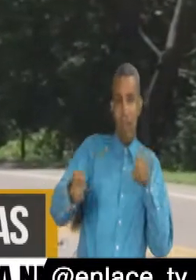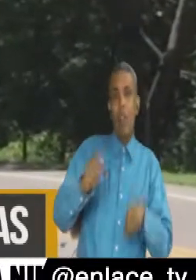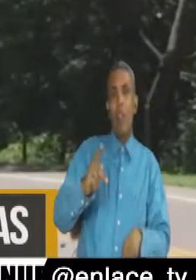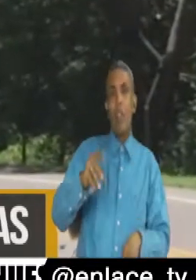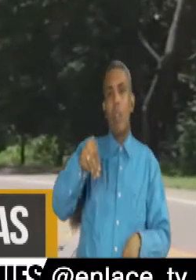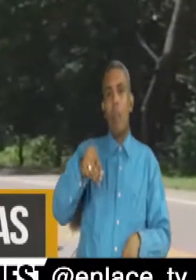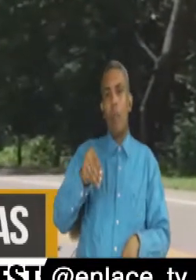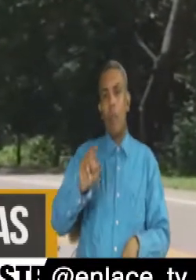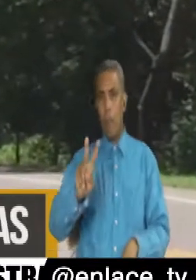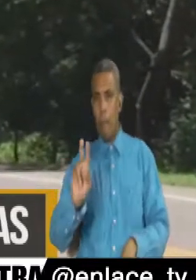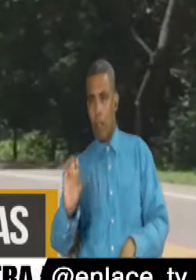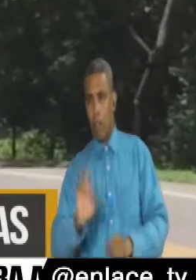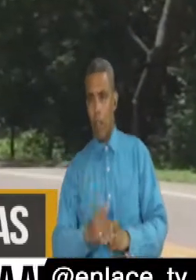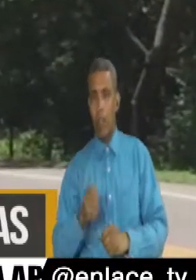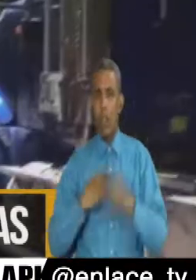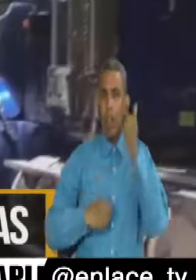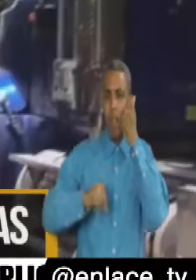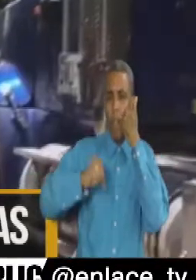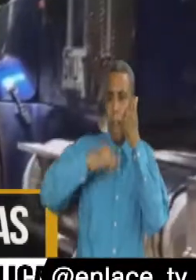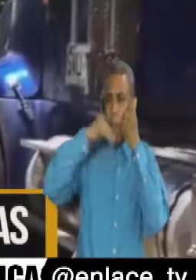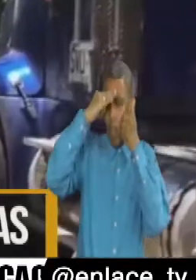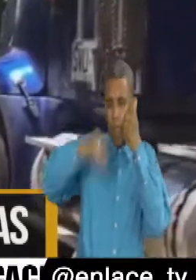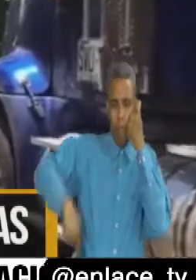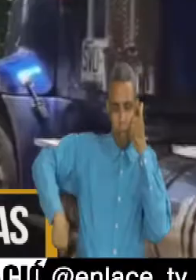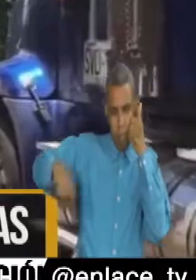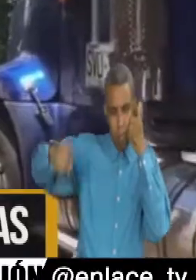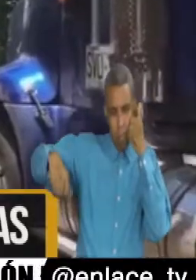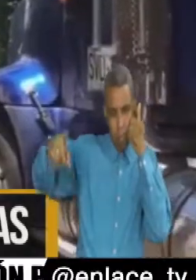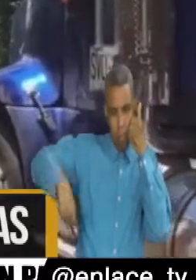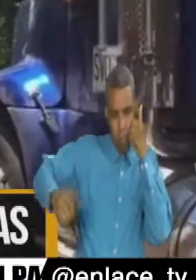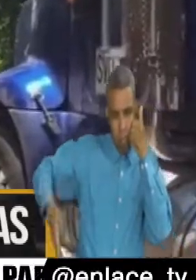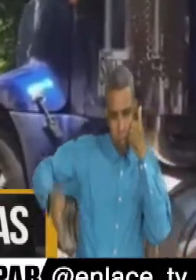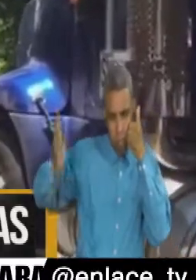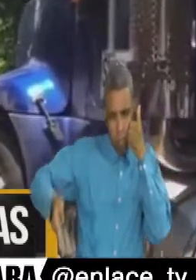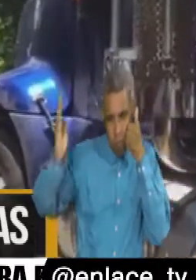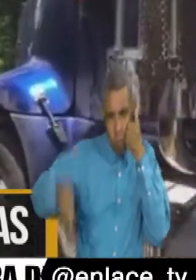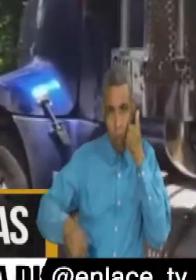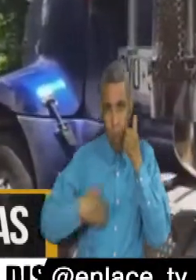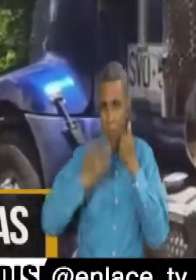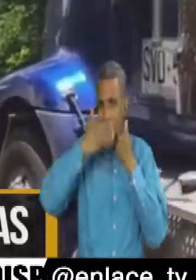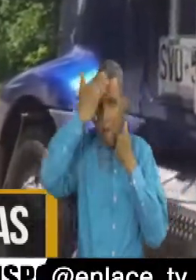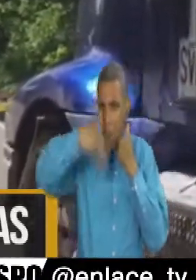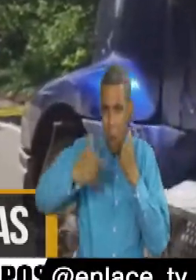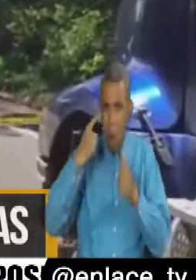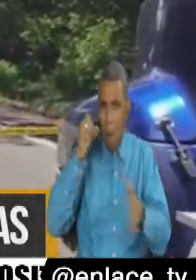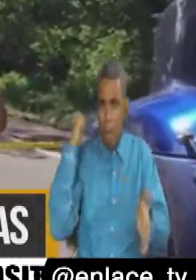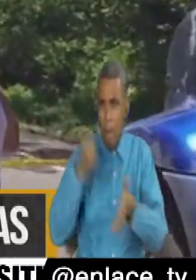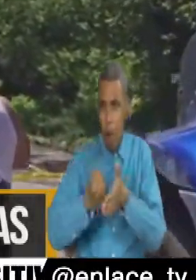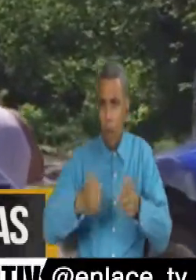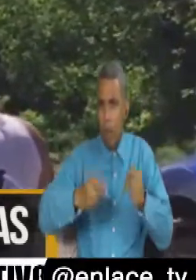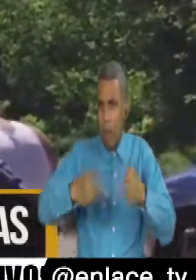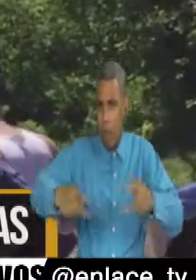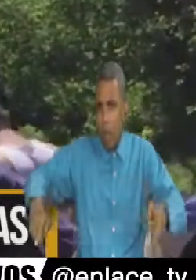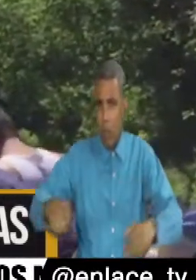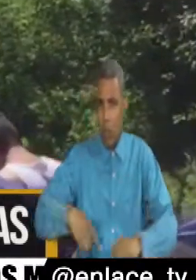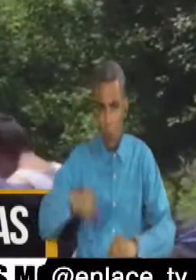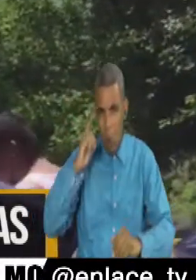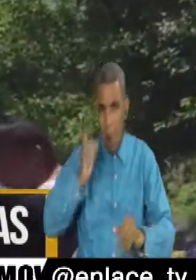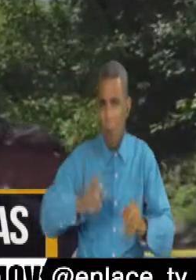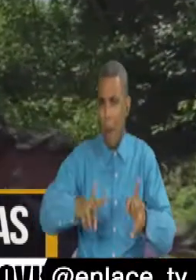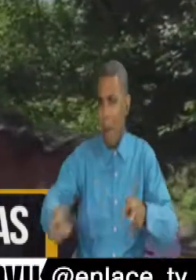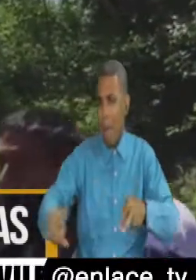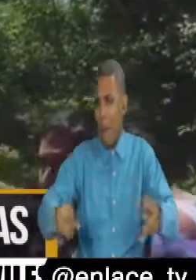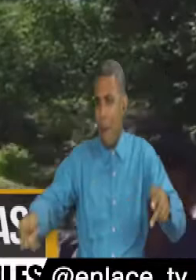Vía Medellín, vía Medellín. Un bus de Costa Magdalena se accidentó, hay varios heridos y personas atrapadas. Ya vamos